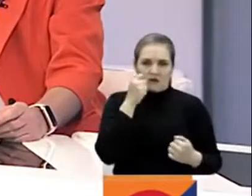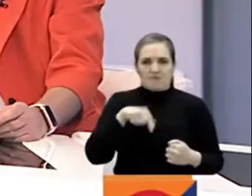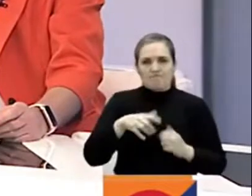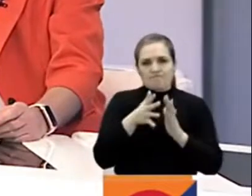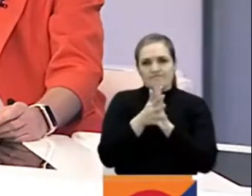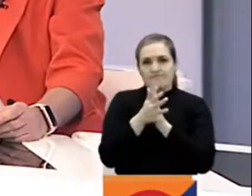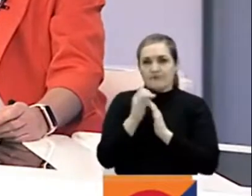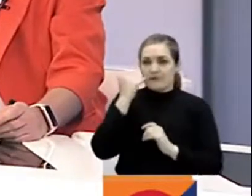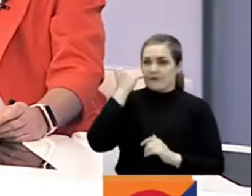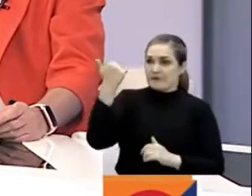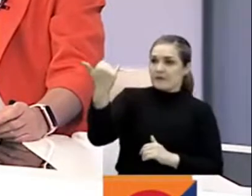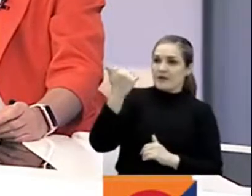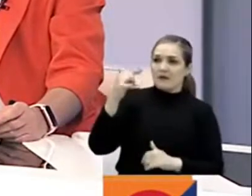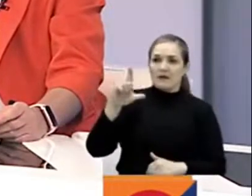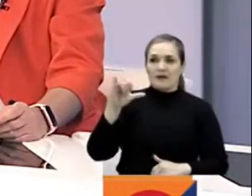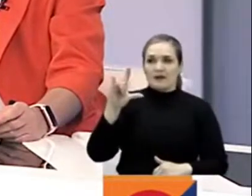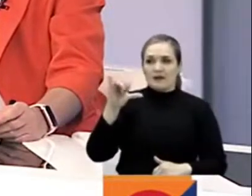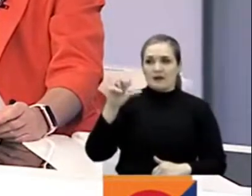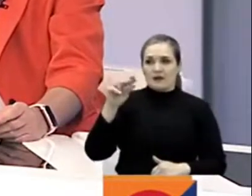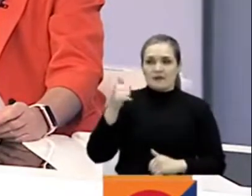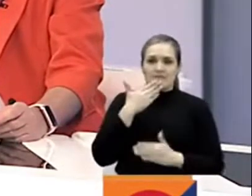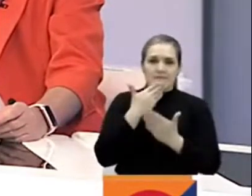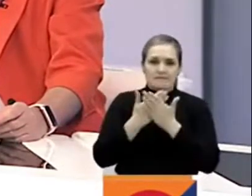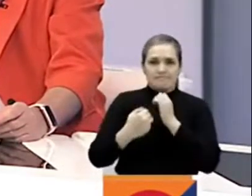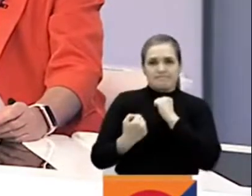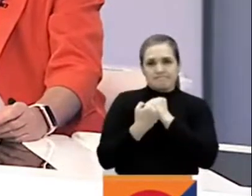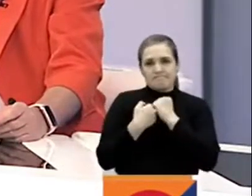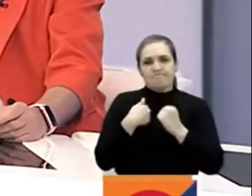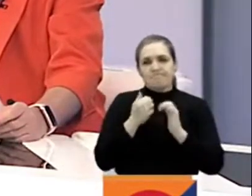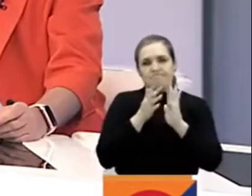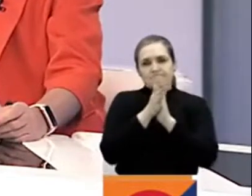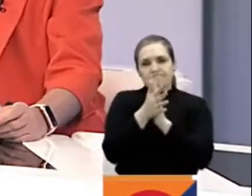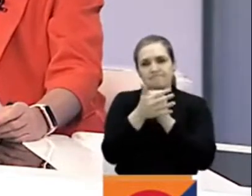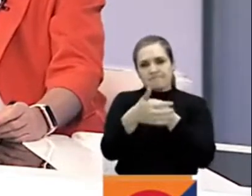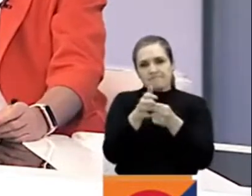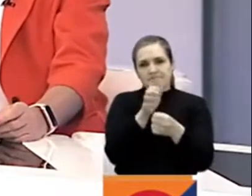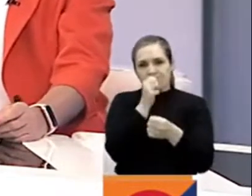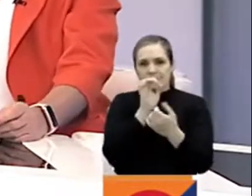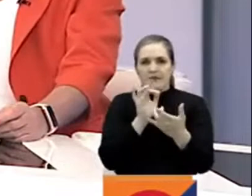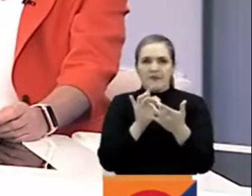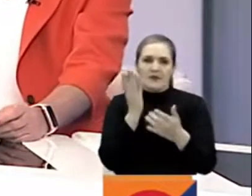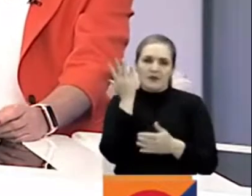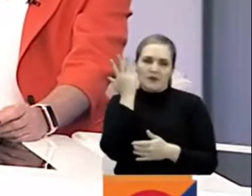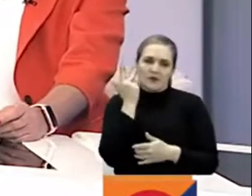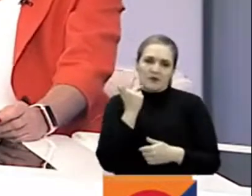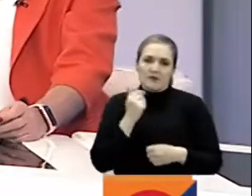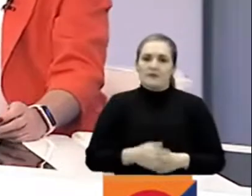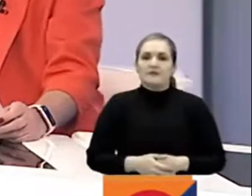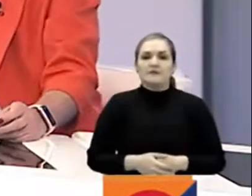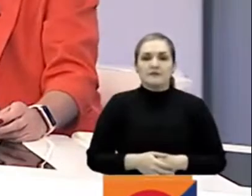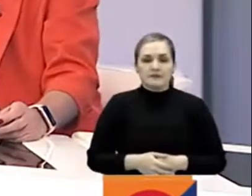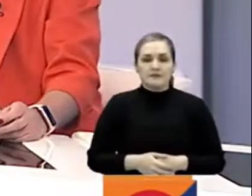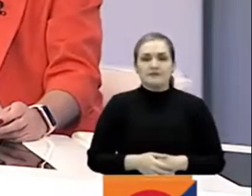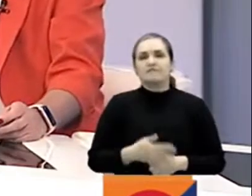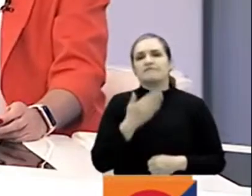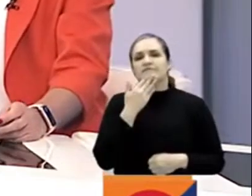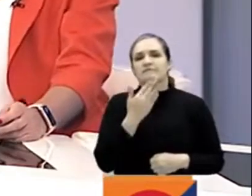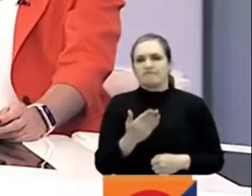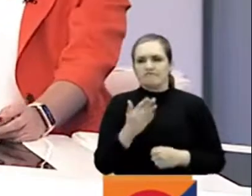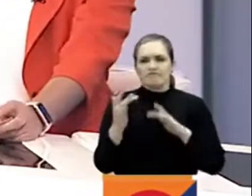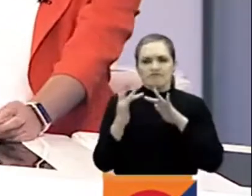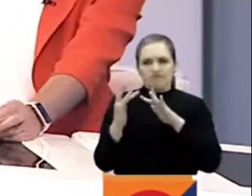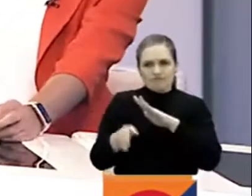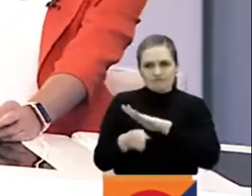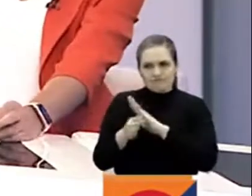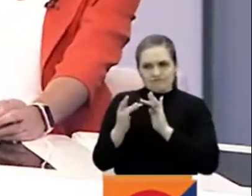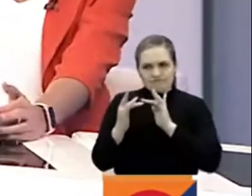con la cámara de Liliana Rincón, Joana Niño, RTVC Noticias, conectados 24/7. Gracias, Joana. Seguimos conectados con